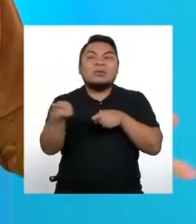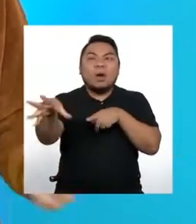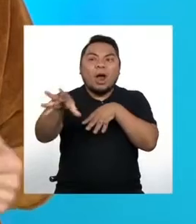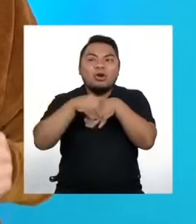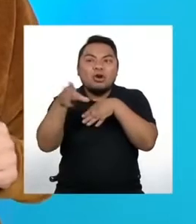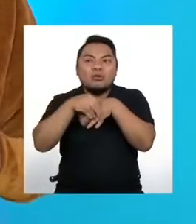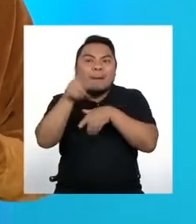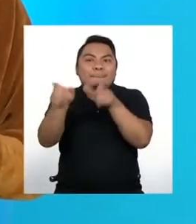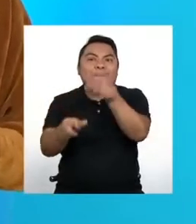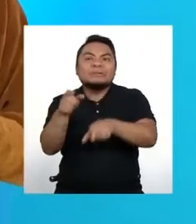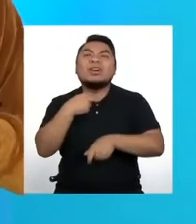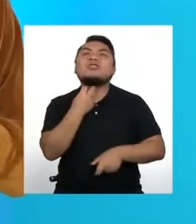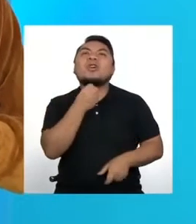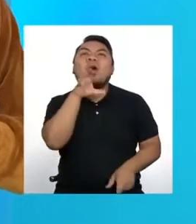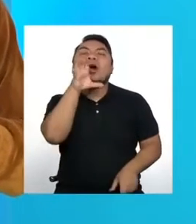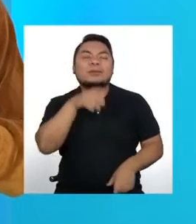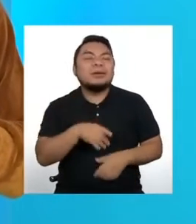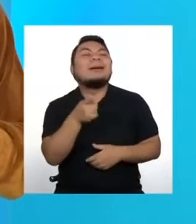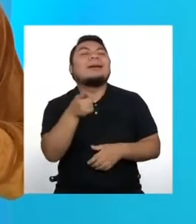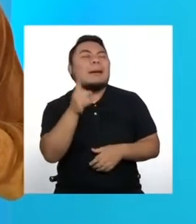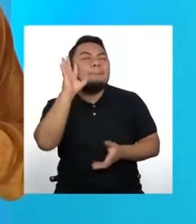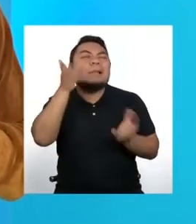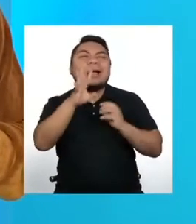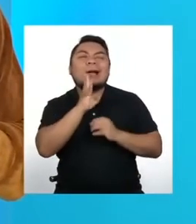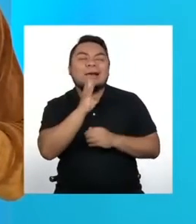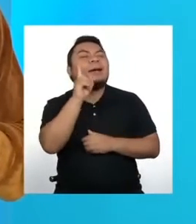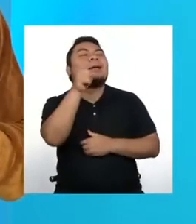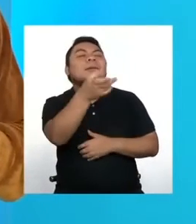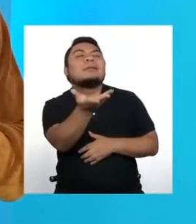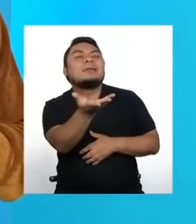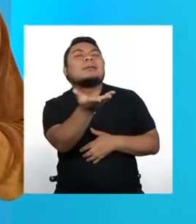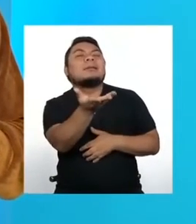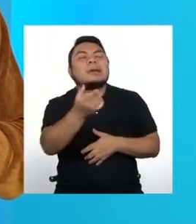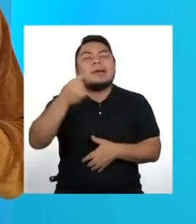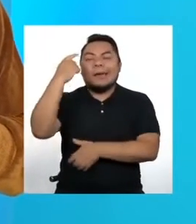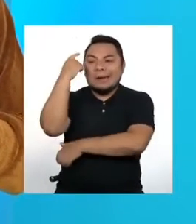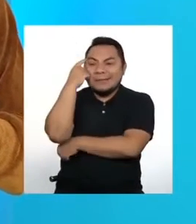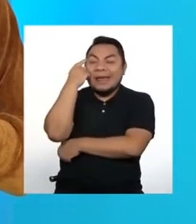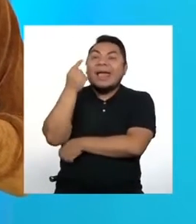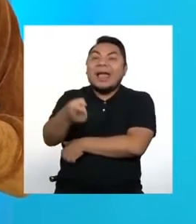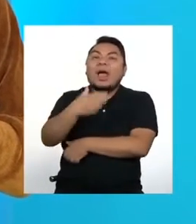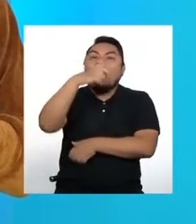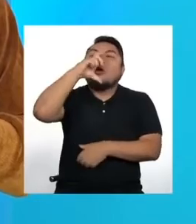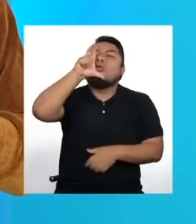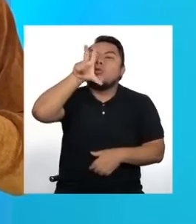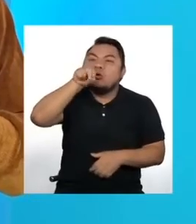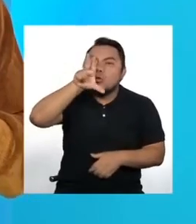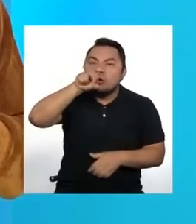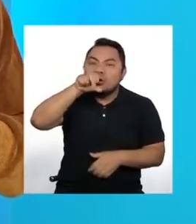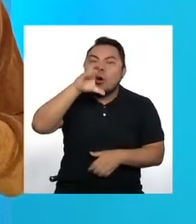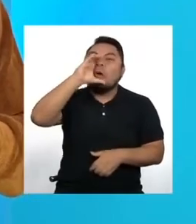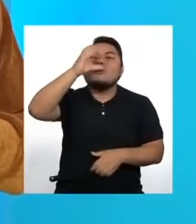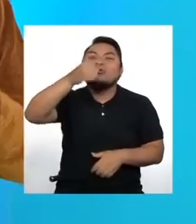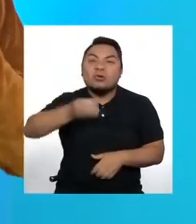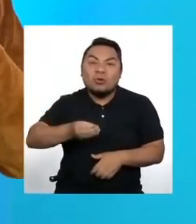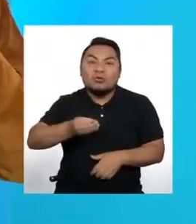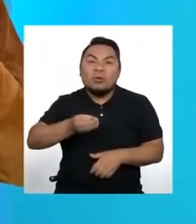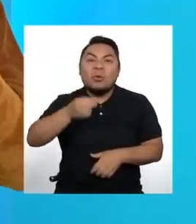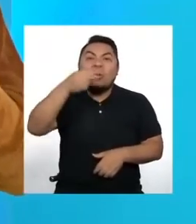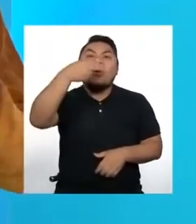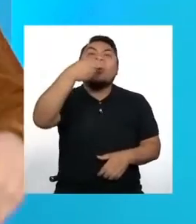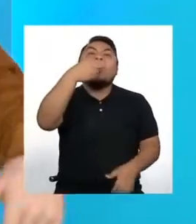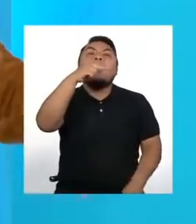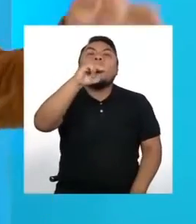de realizar para ella o él, puedes hacer solo una parte de la actividad o puedes brindarle el apoyo físico que